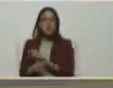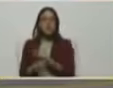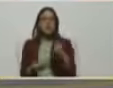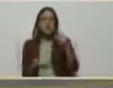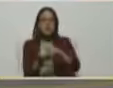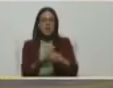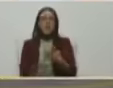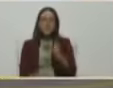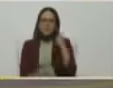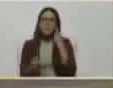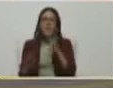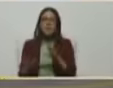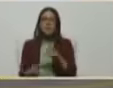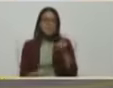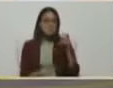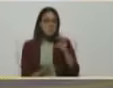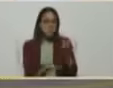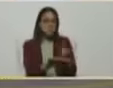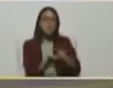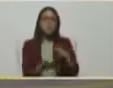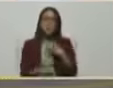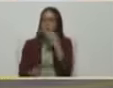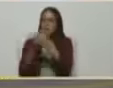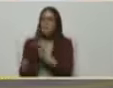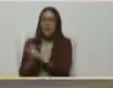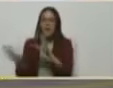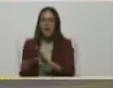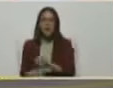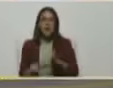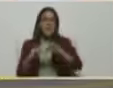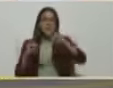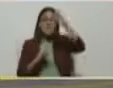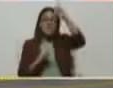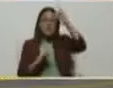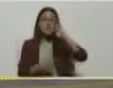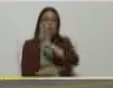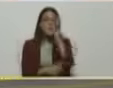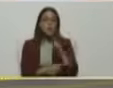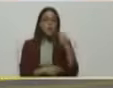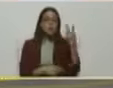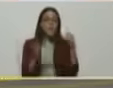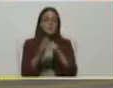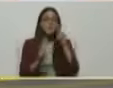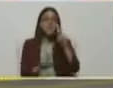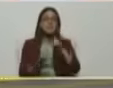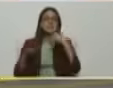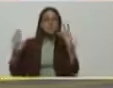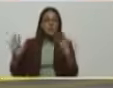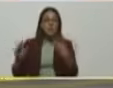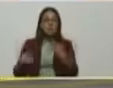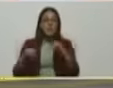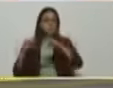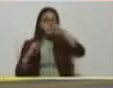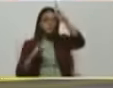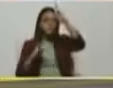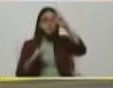puede decirlo bien, la inflación en Venezuela en el 2019, hiperinflación, llegó